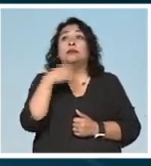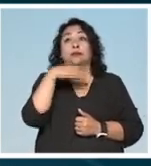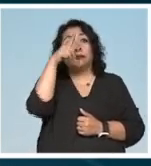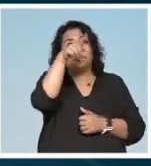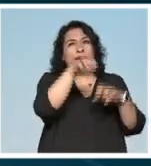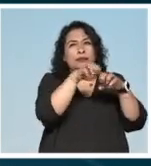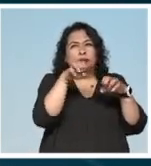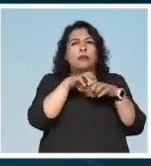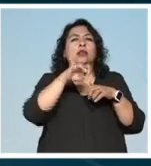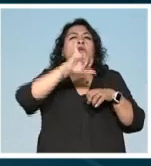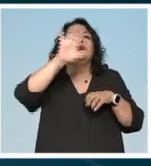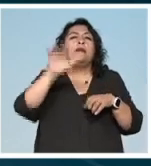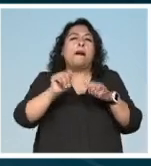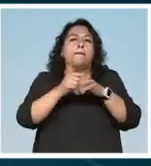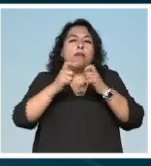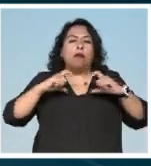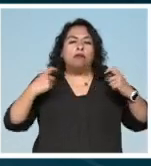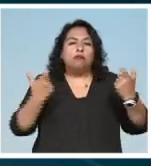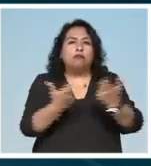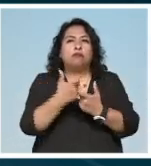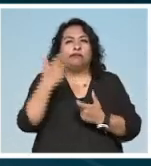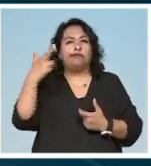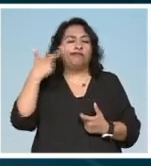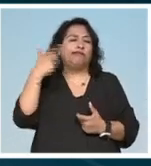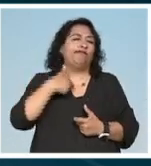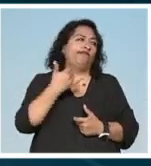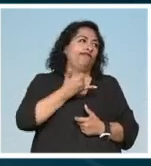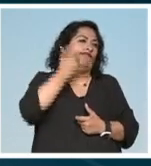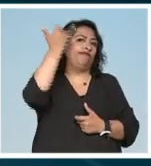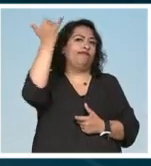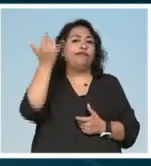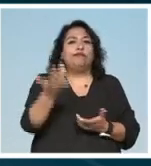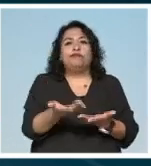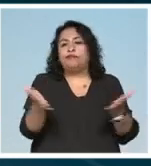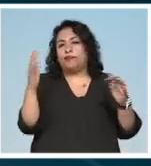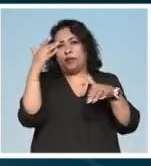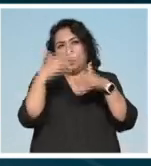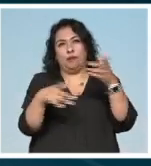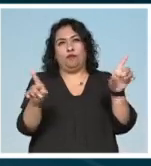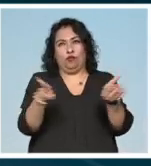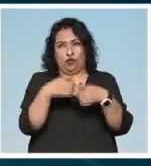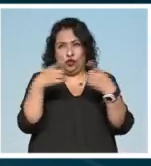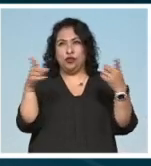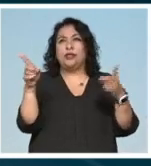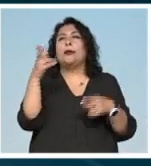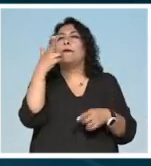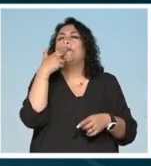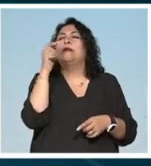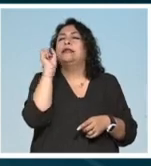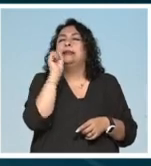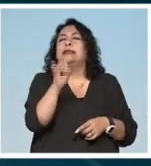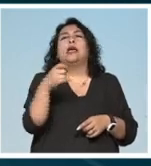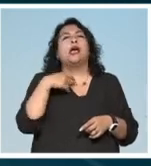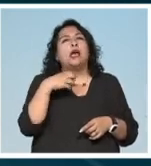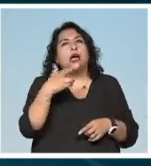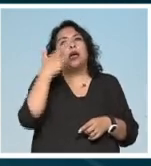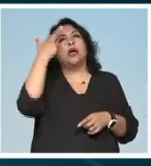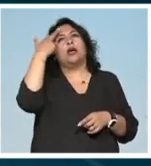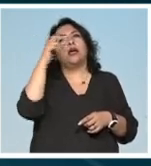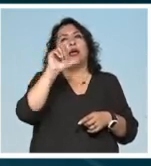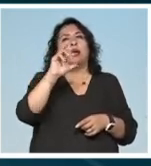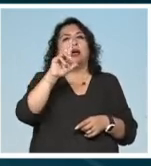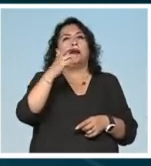iba a recibir con una rosca de reyes. Me equivoqué, pero nos despedimos y lo hacemos con música. Este sí es un dulce, un recuerdo al gran